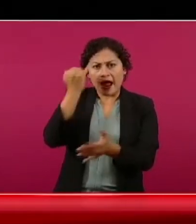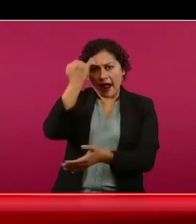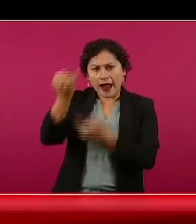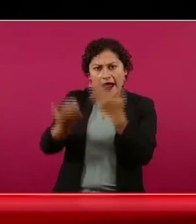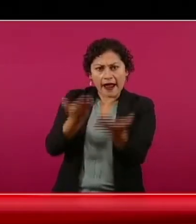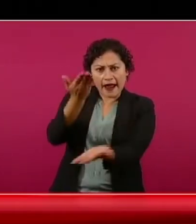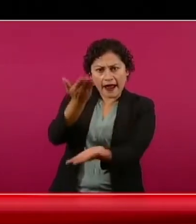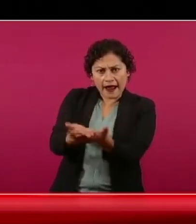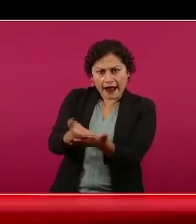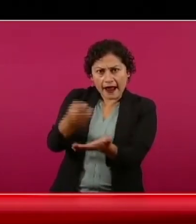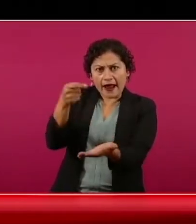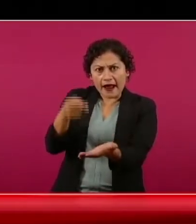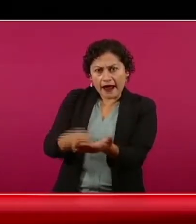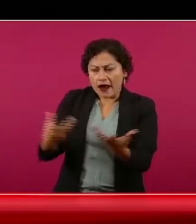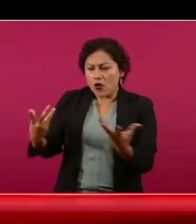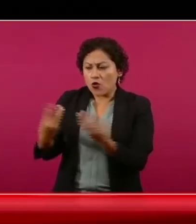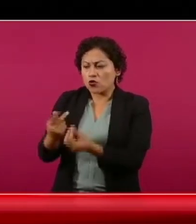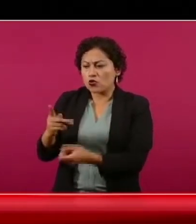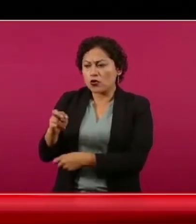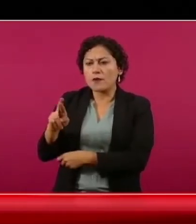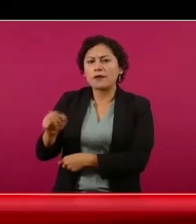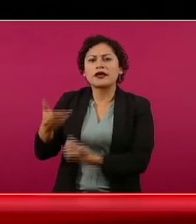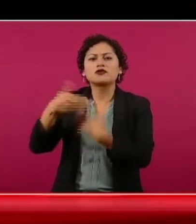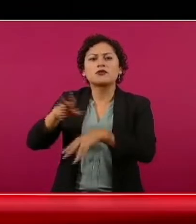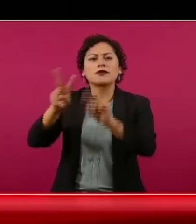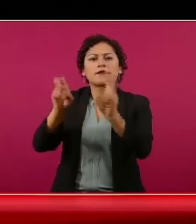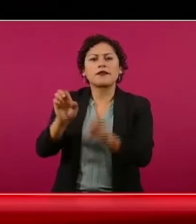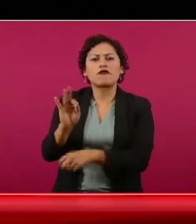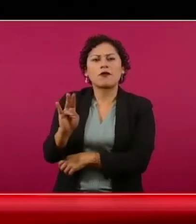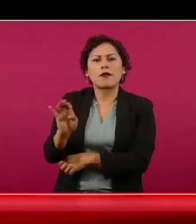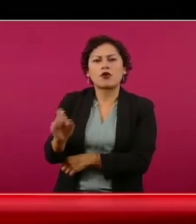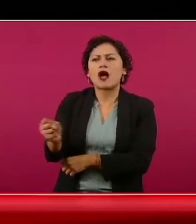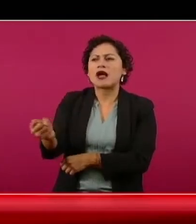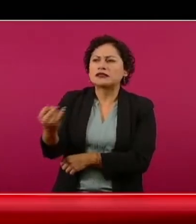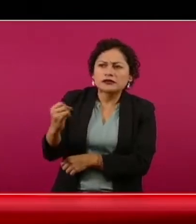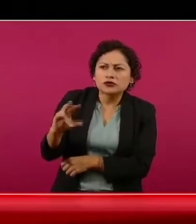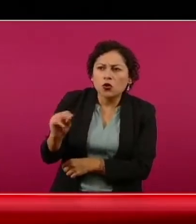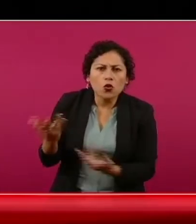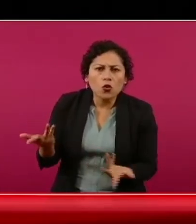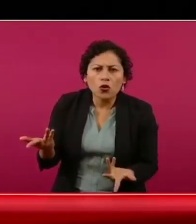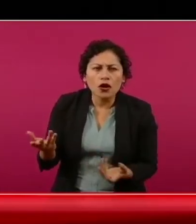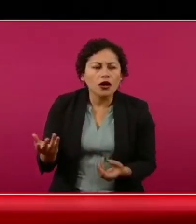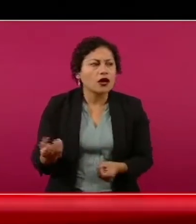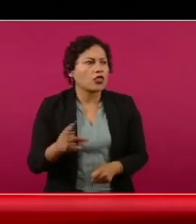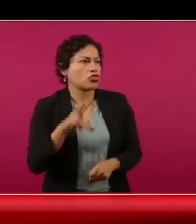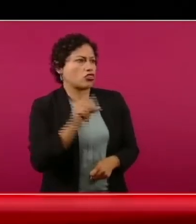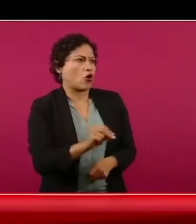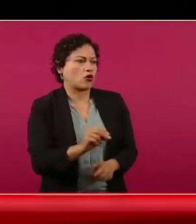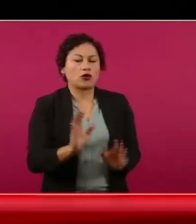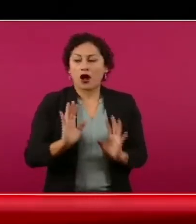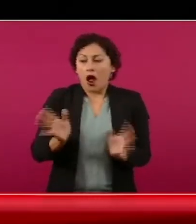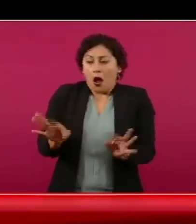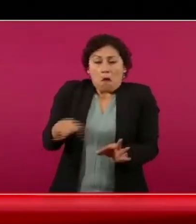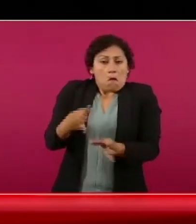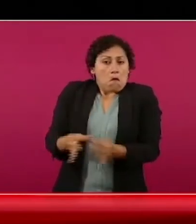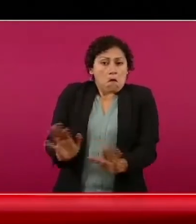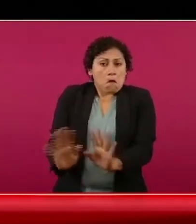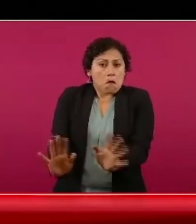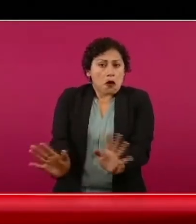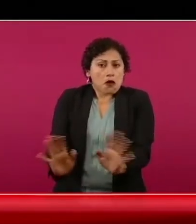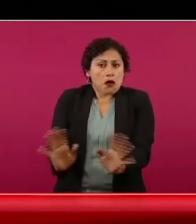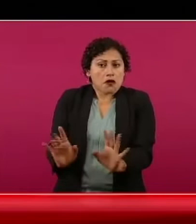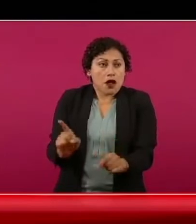el pri a principios de noviembre sobre su aproba sí o no sí Ah perfecto ya no ya le dijo que no ya